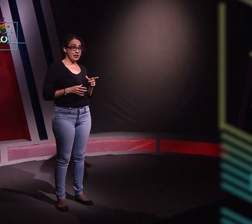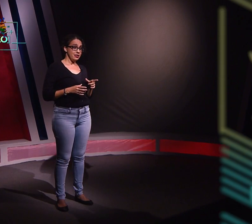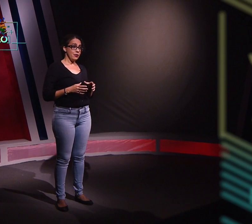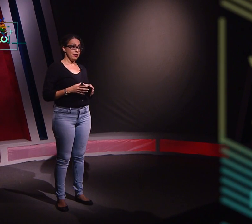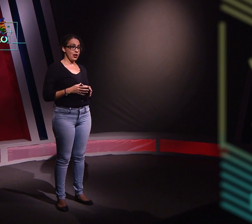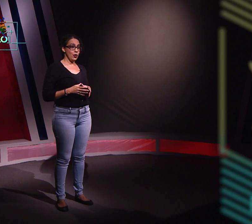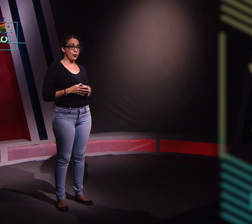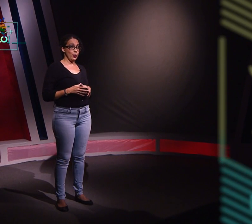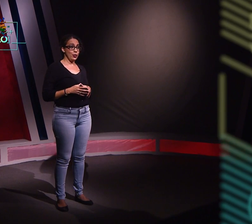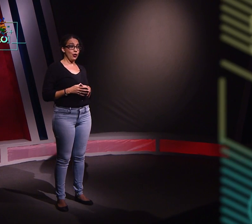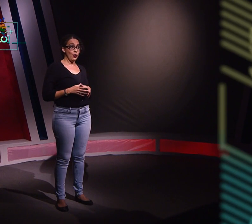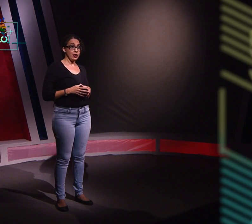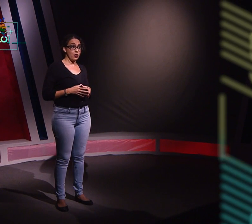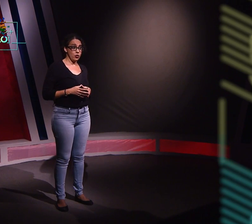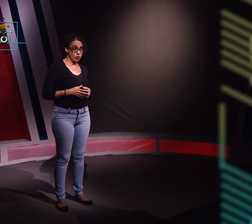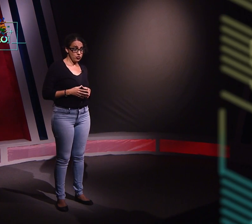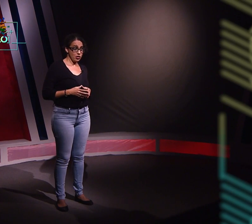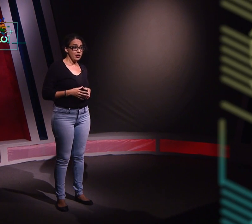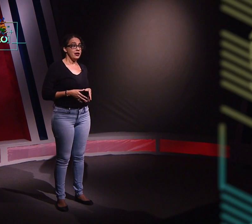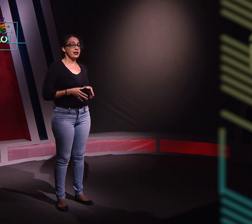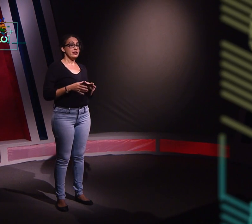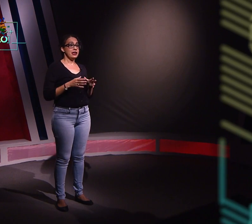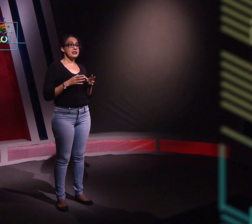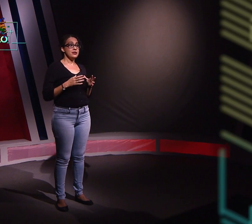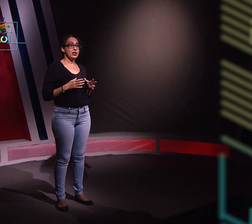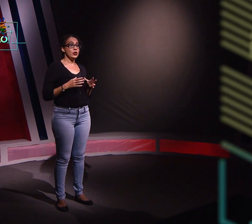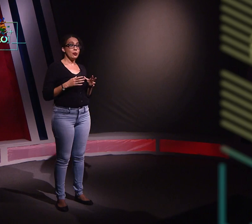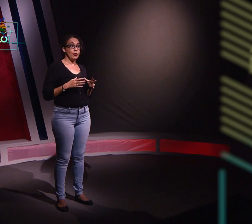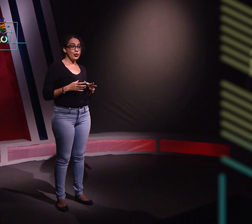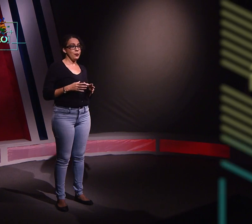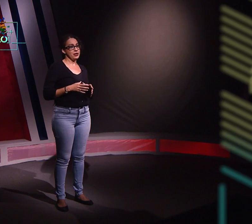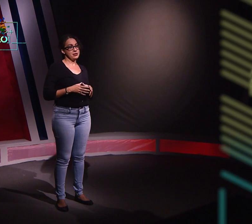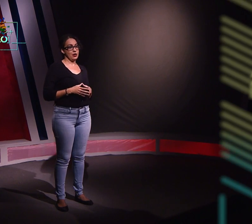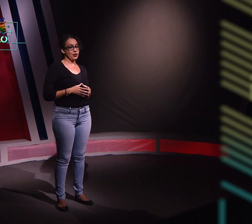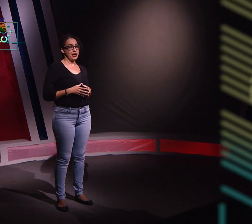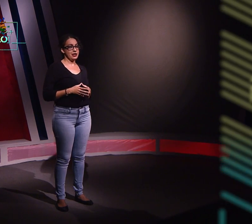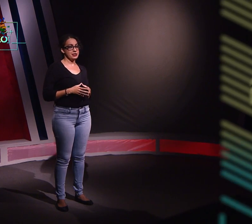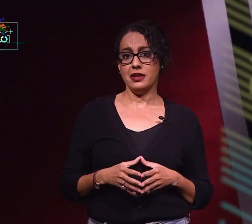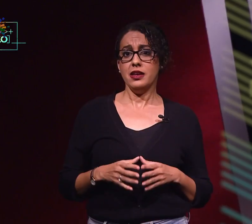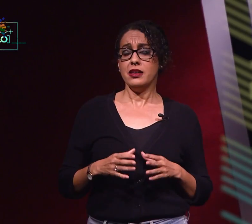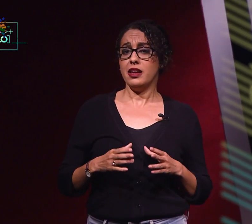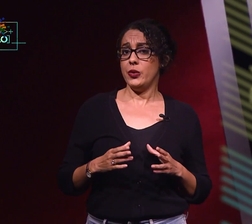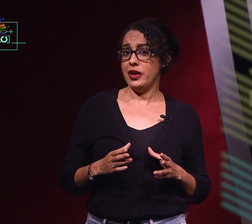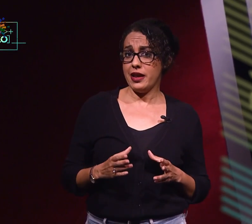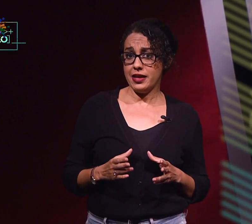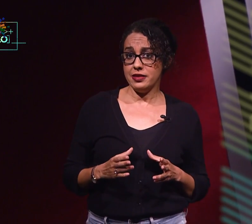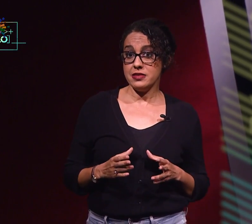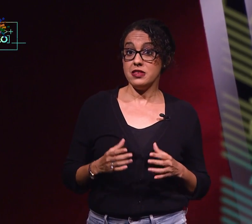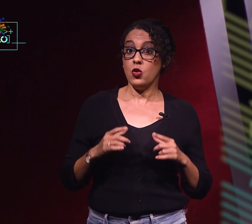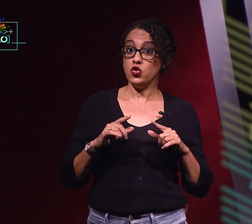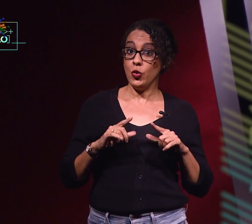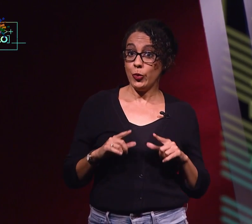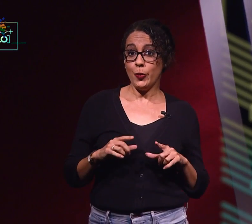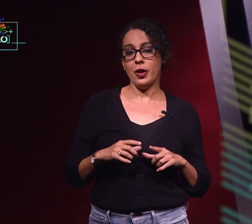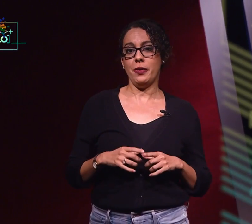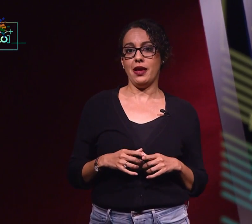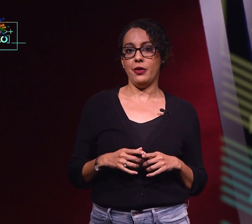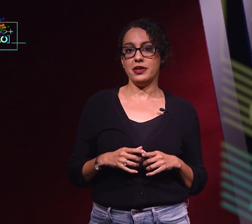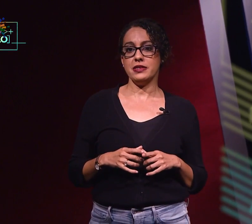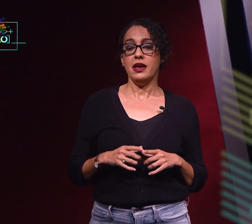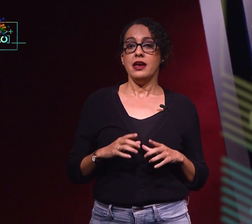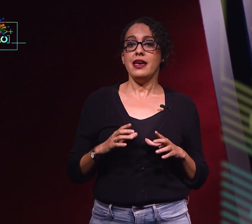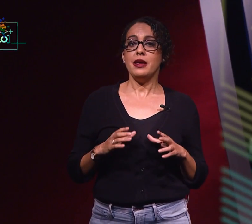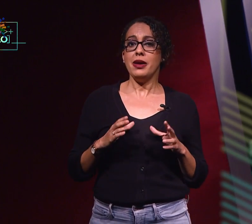En el siguiente video, el propio joven reconoce que está recibiendo apoyo para hacer lo que hace, que no es gratis, según sus